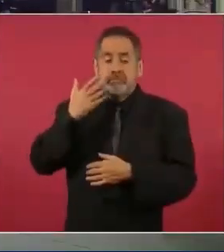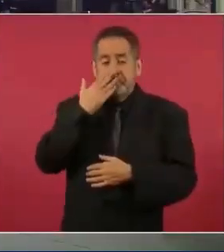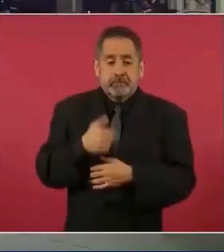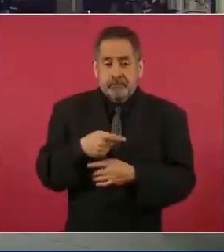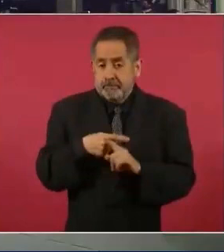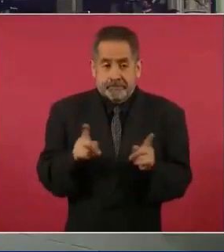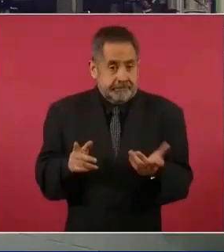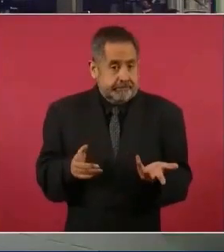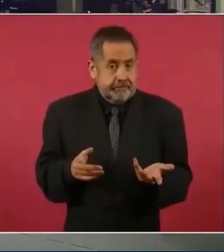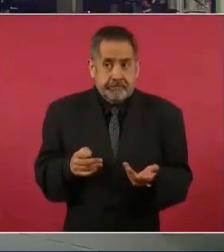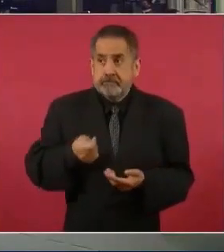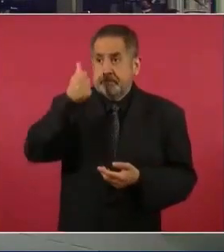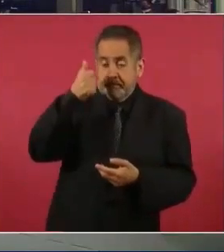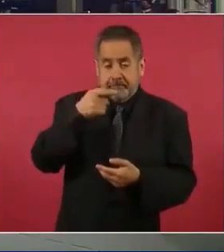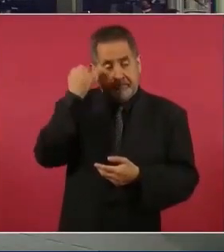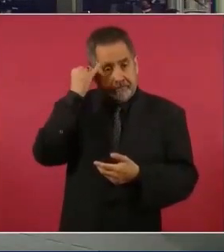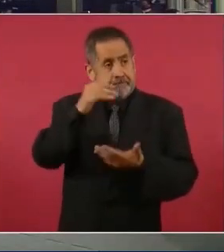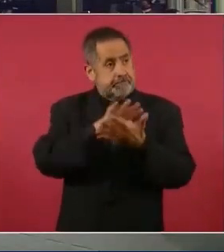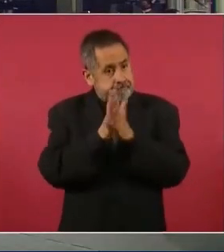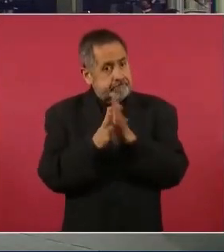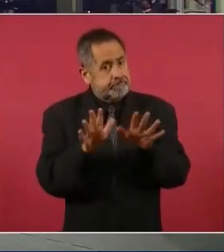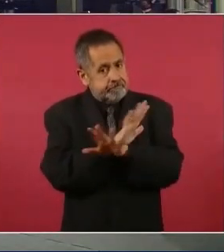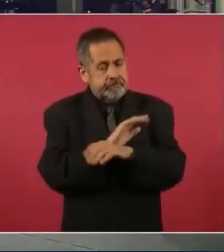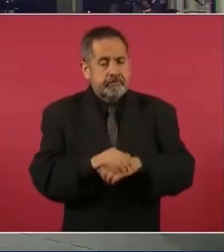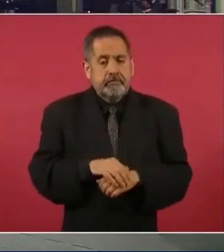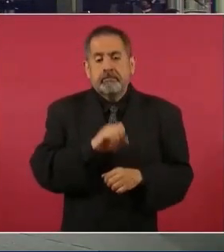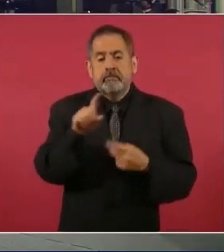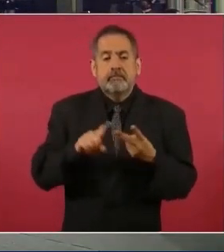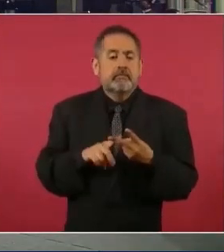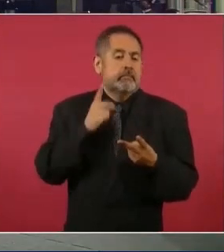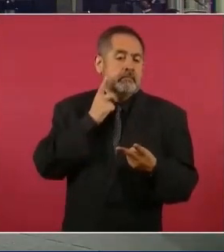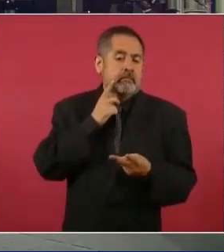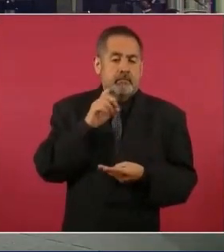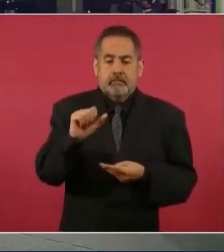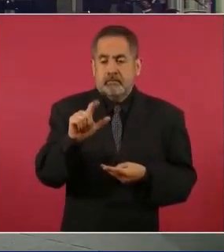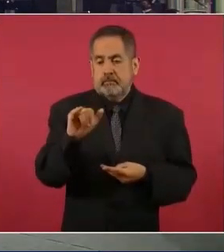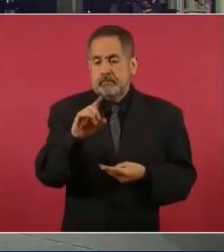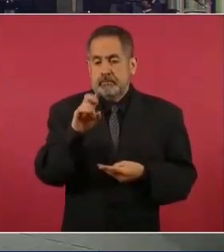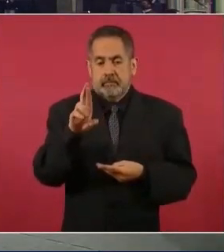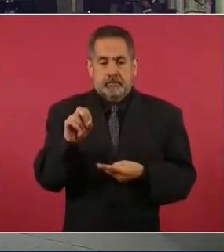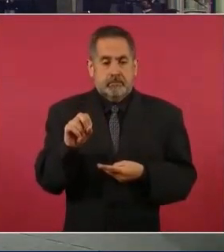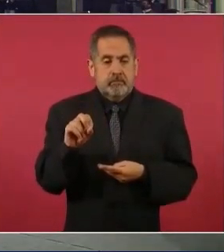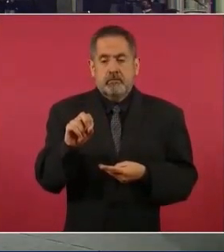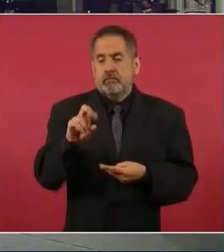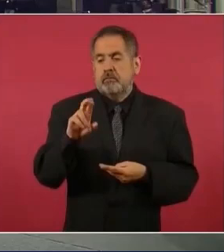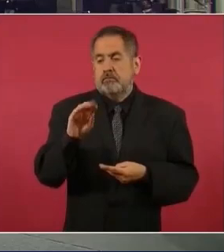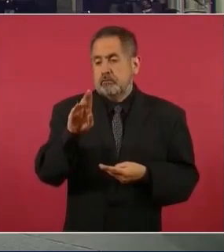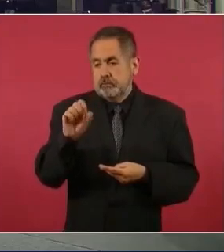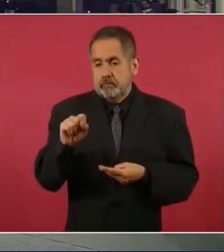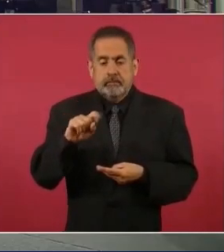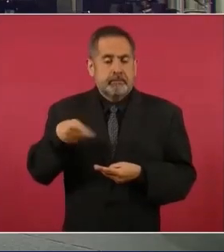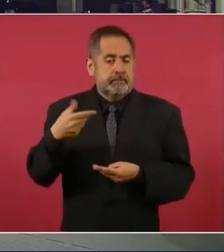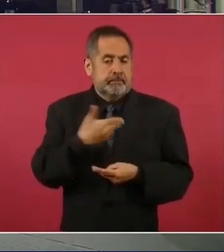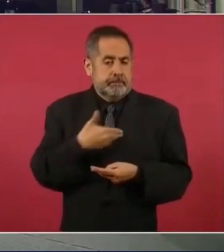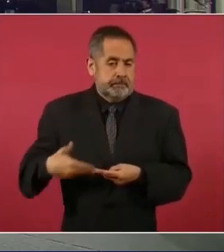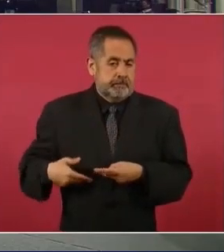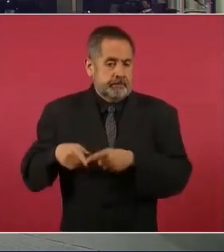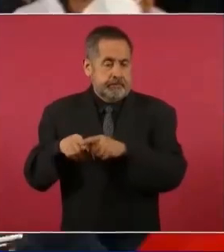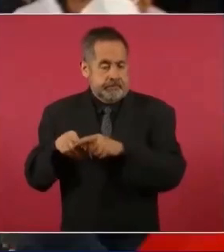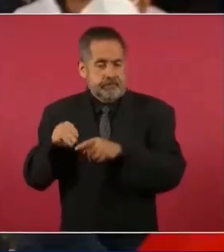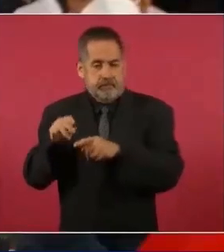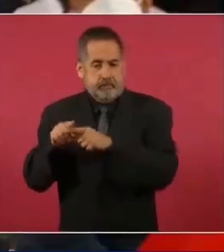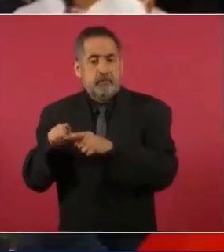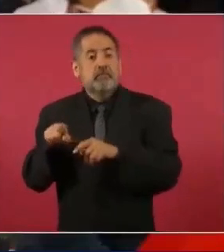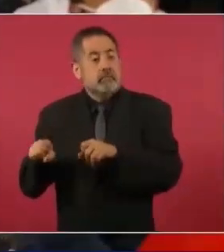México. También, por otra parte, el diputado Alejandro Robles, presidente también de Morena, y que es hermano